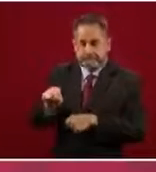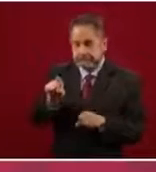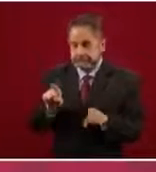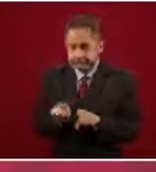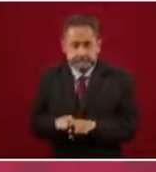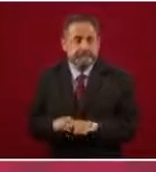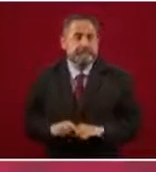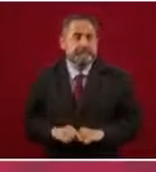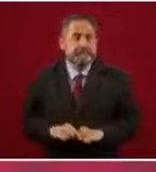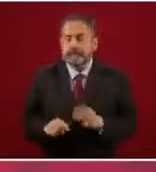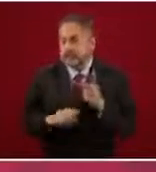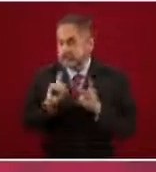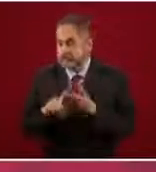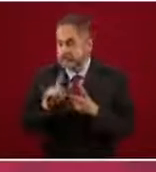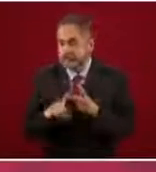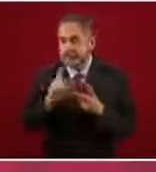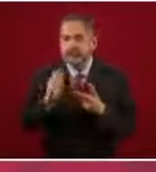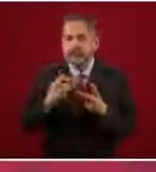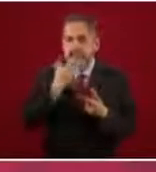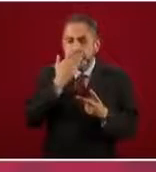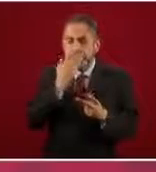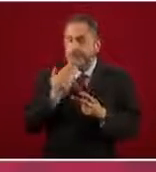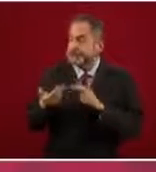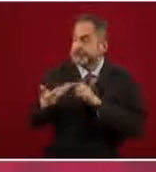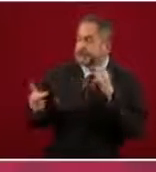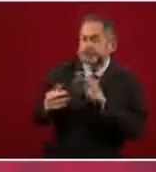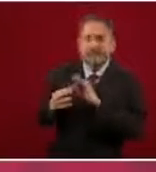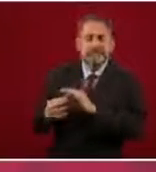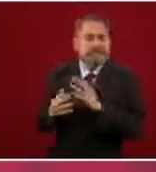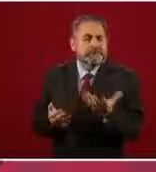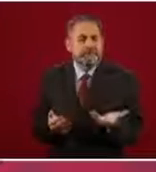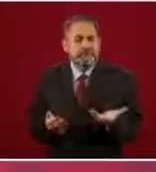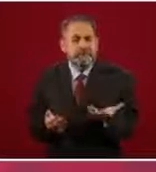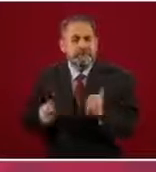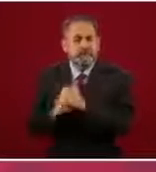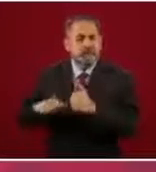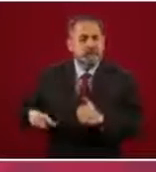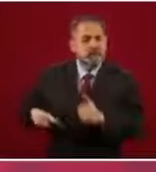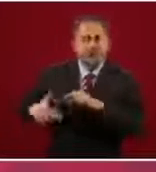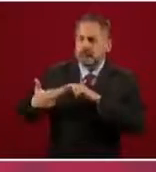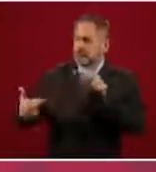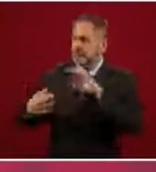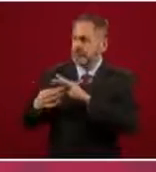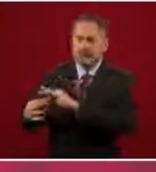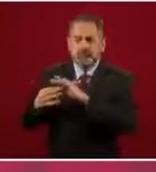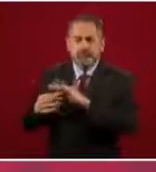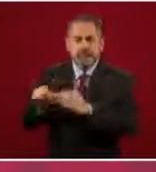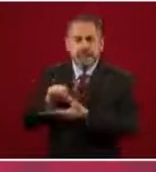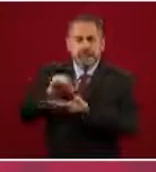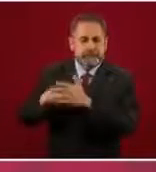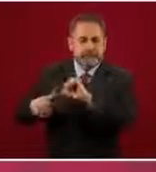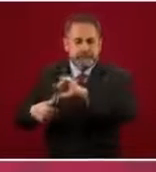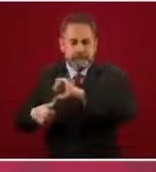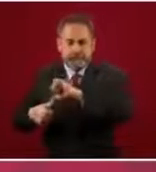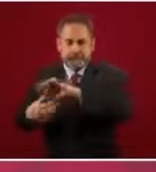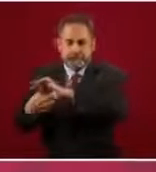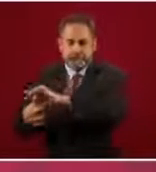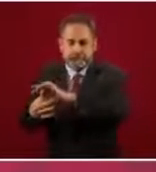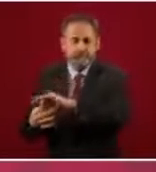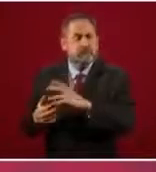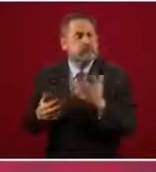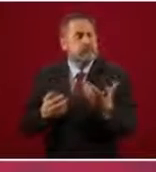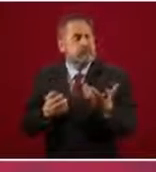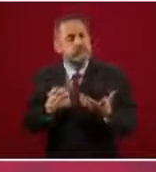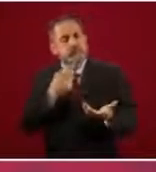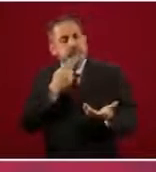Lo segundo es mantener buenas relaciones con los gobiernos de los países centroamericanos. Y esto nos